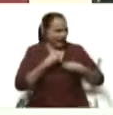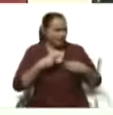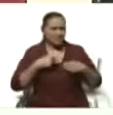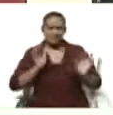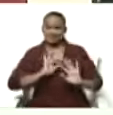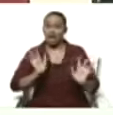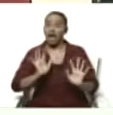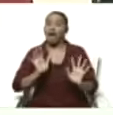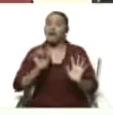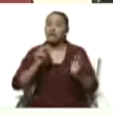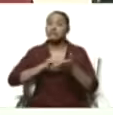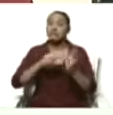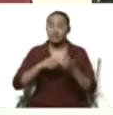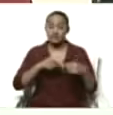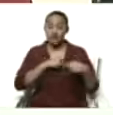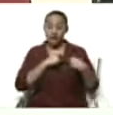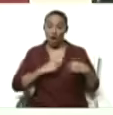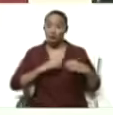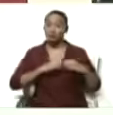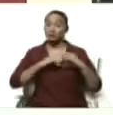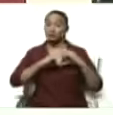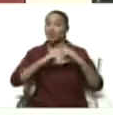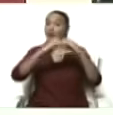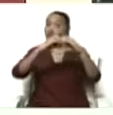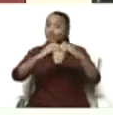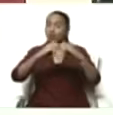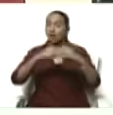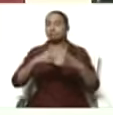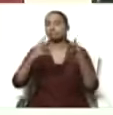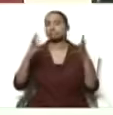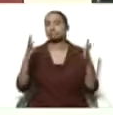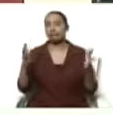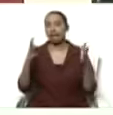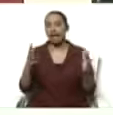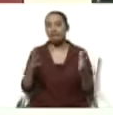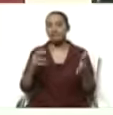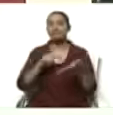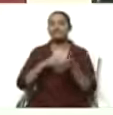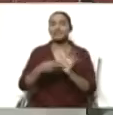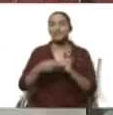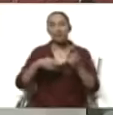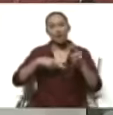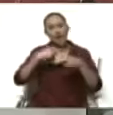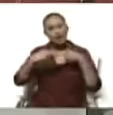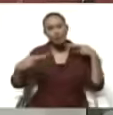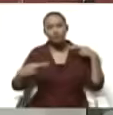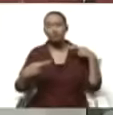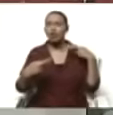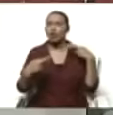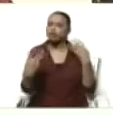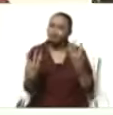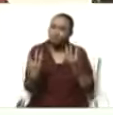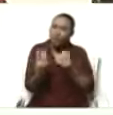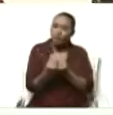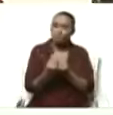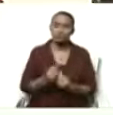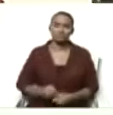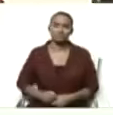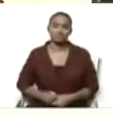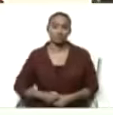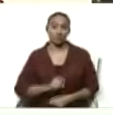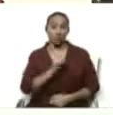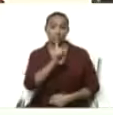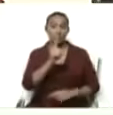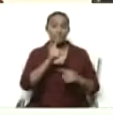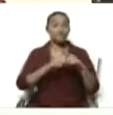grandeza noce nuestro pueblo eso nos indica que es una Revolución auténtica y lo que hemos dicho el 1 por 10 electoral de